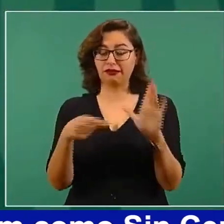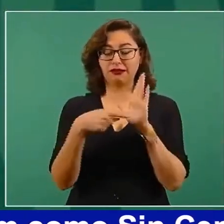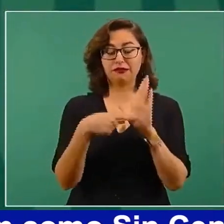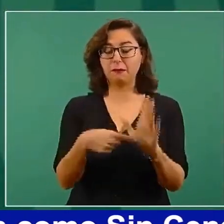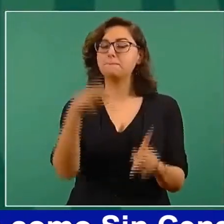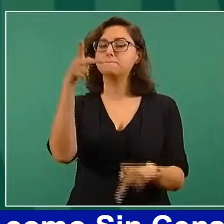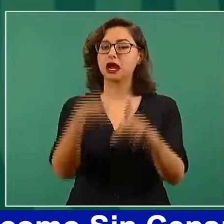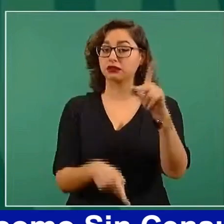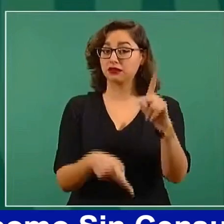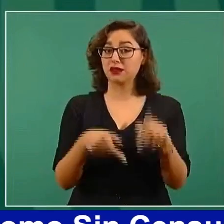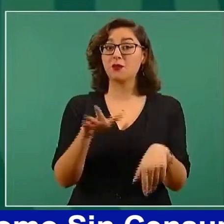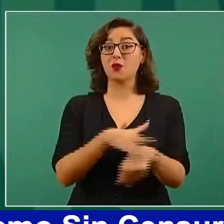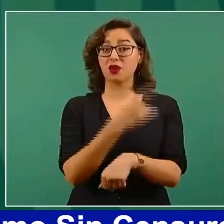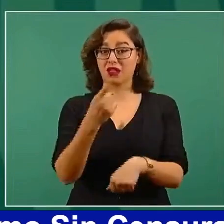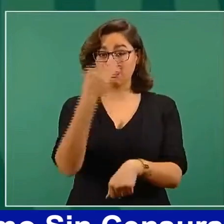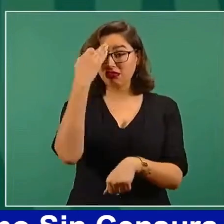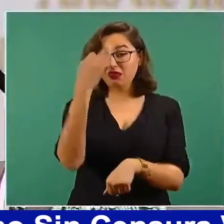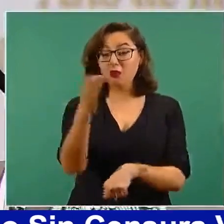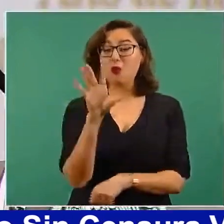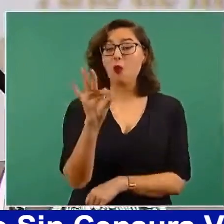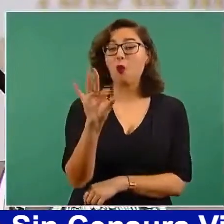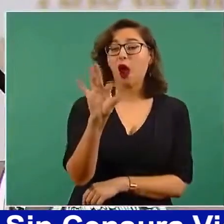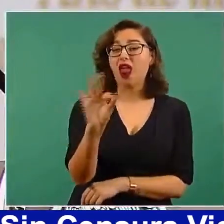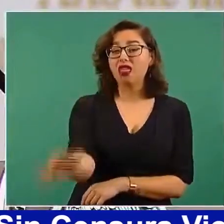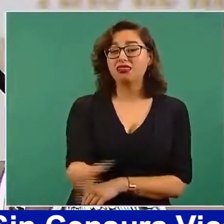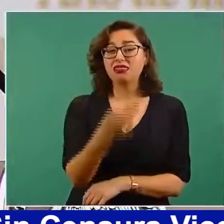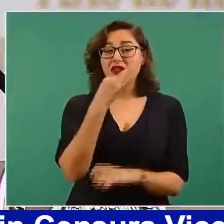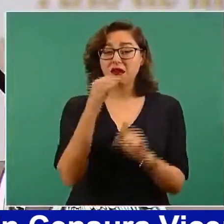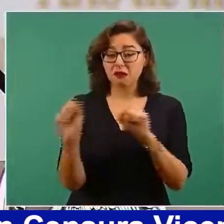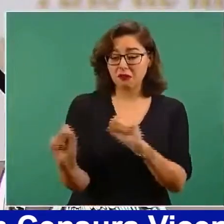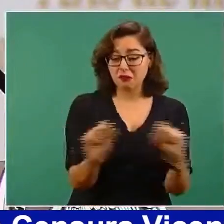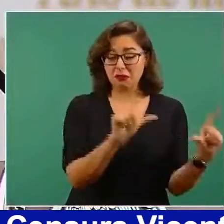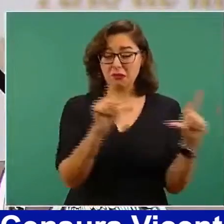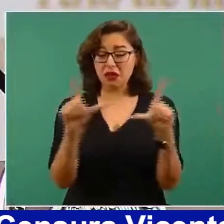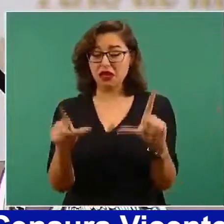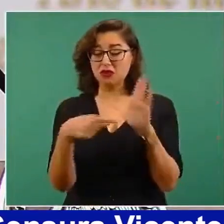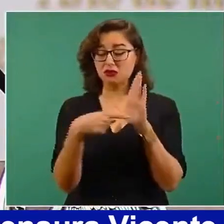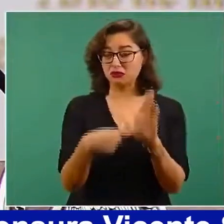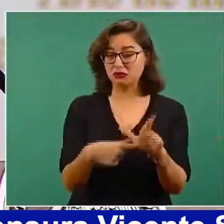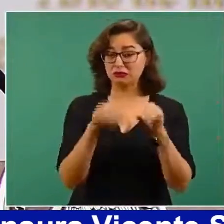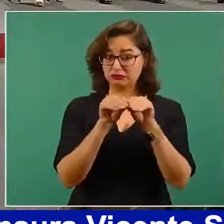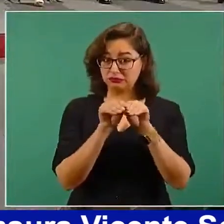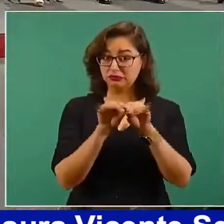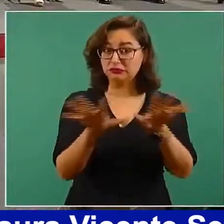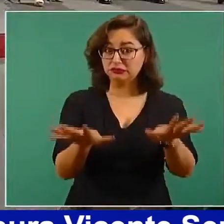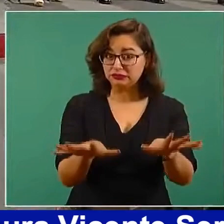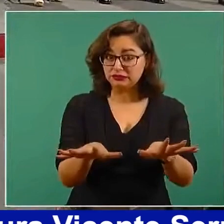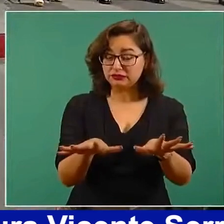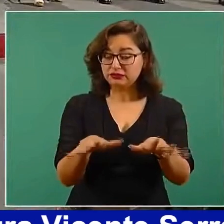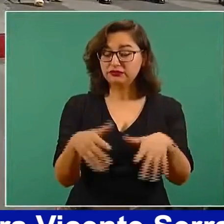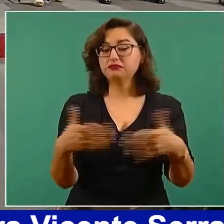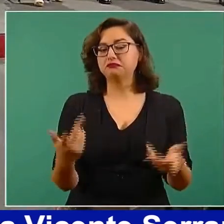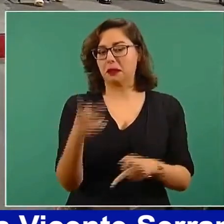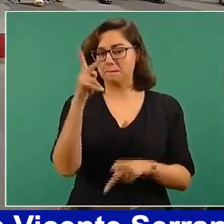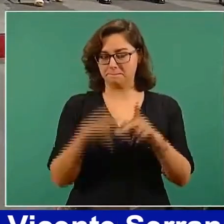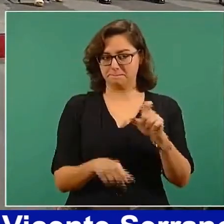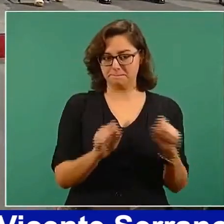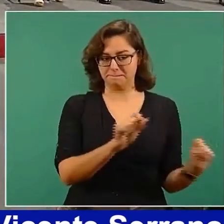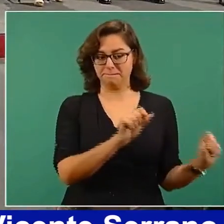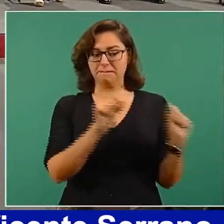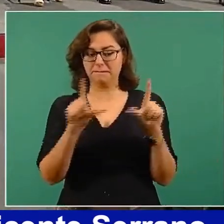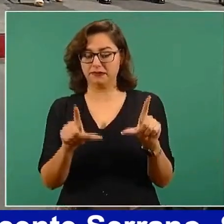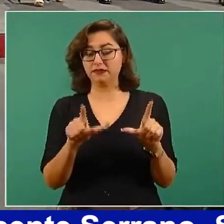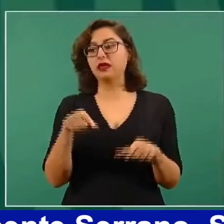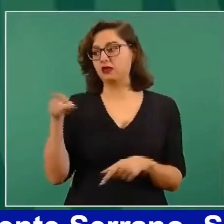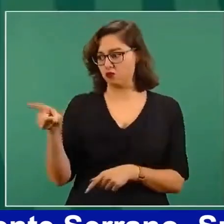minutos y que provocó posteriormente, y la ministra Olga Sánchez Cordero nos va a poder ilustrar sobre este